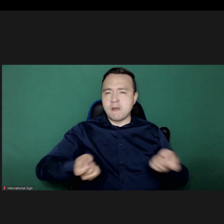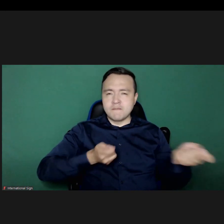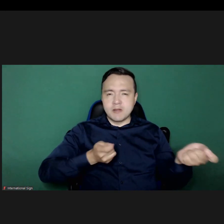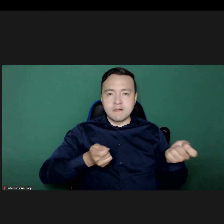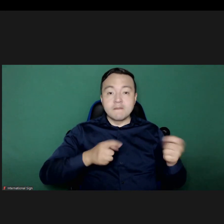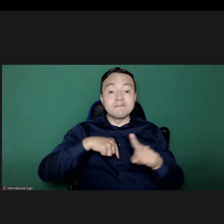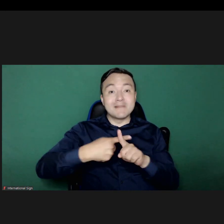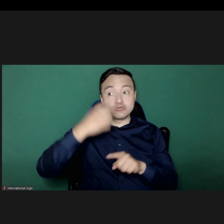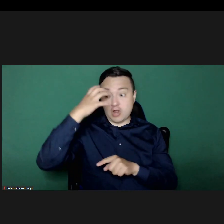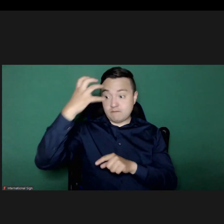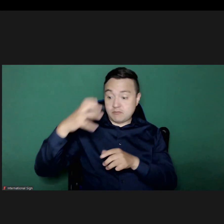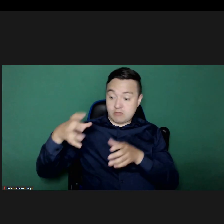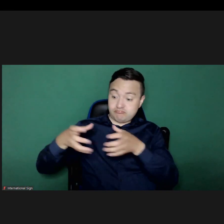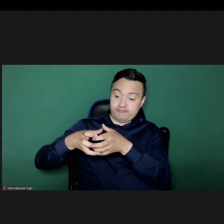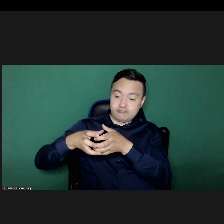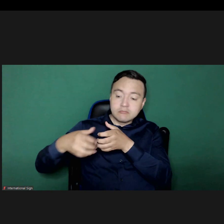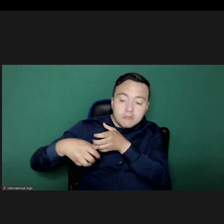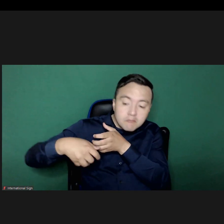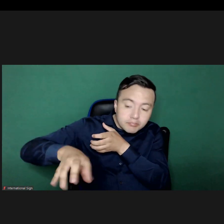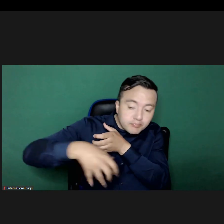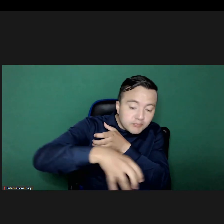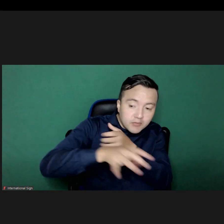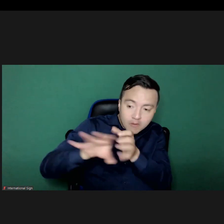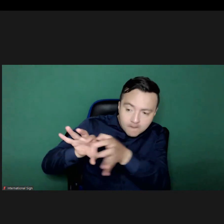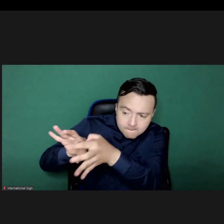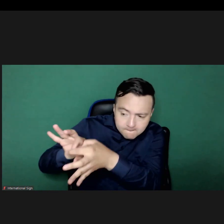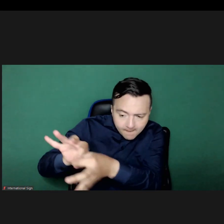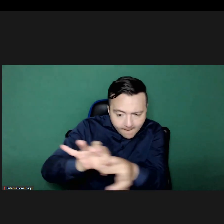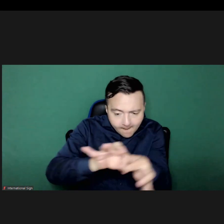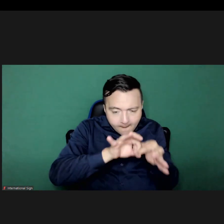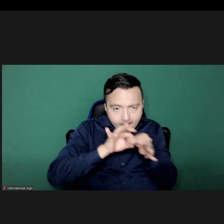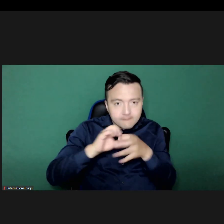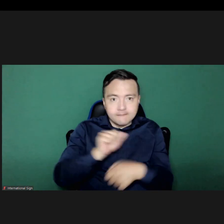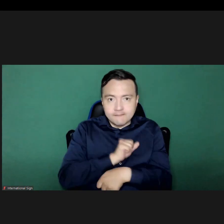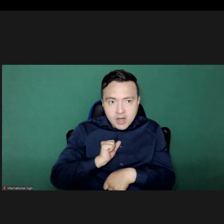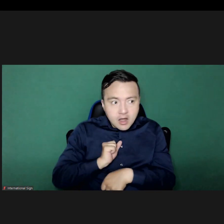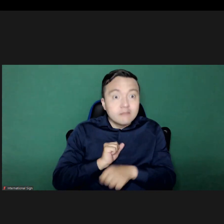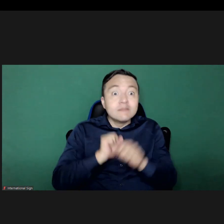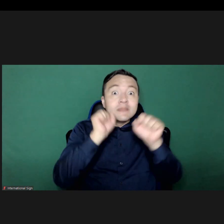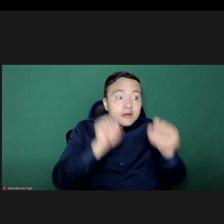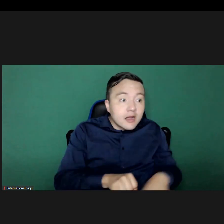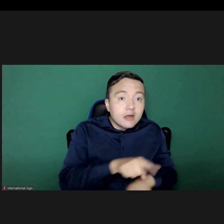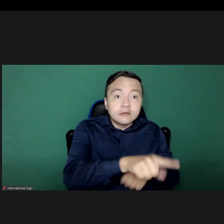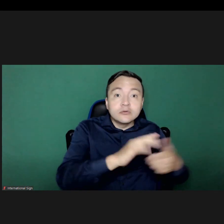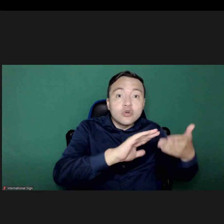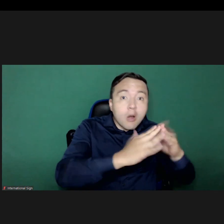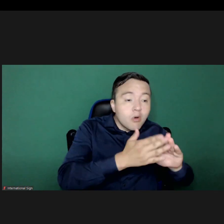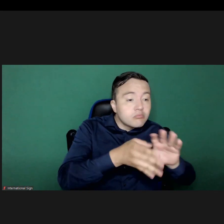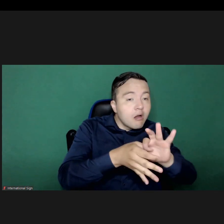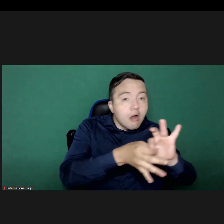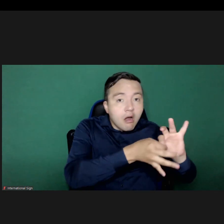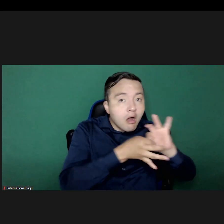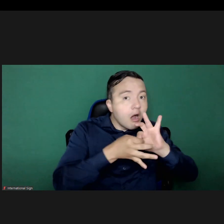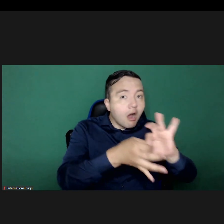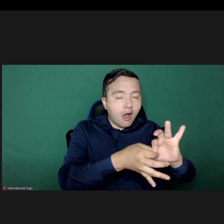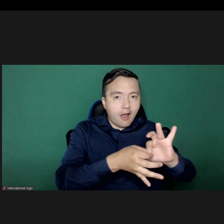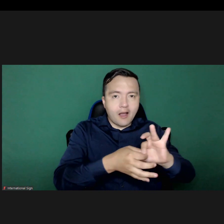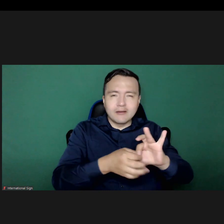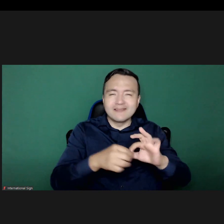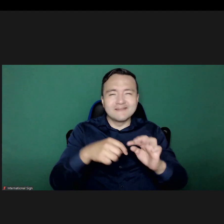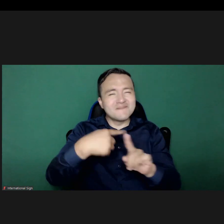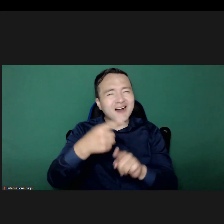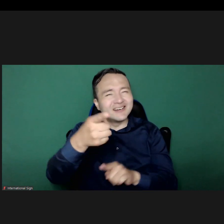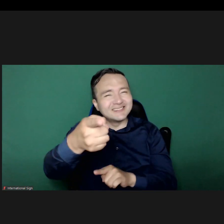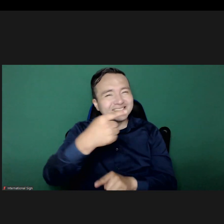comisión, también ver el apoyo de la comunidad y también la campaña de Jamaica Moves. Muchas gracias